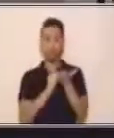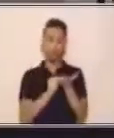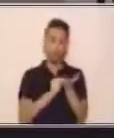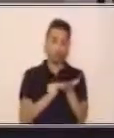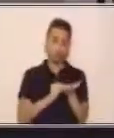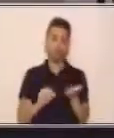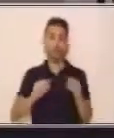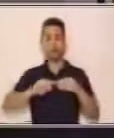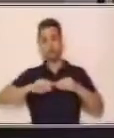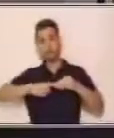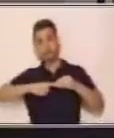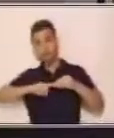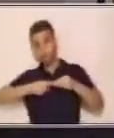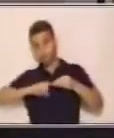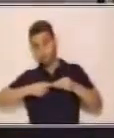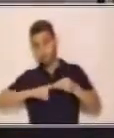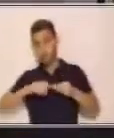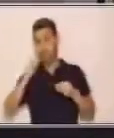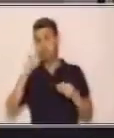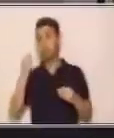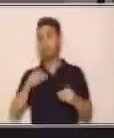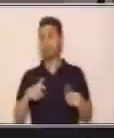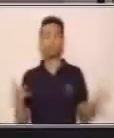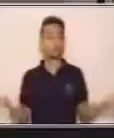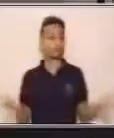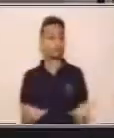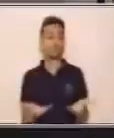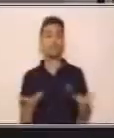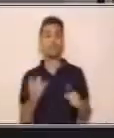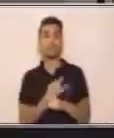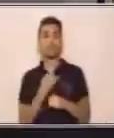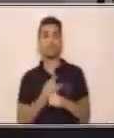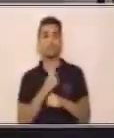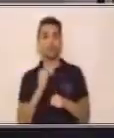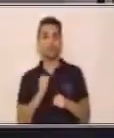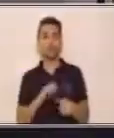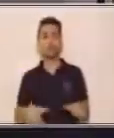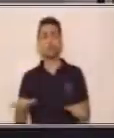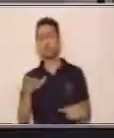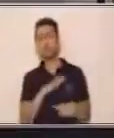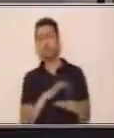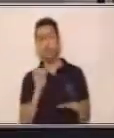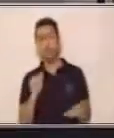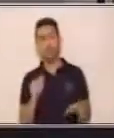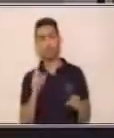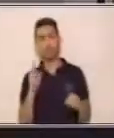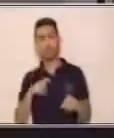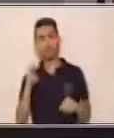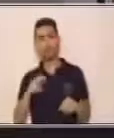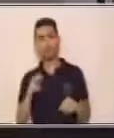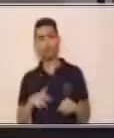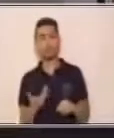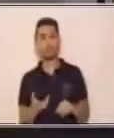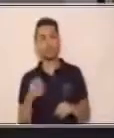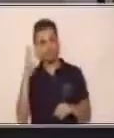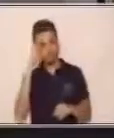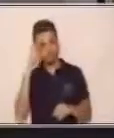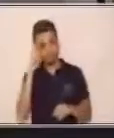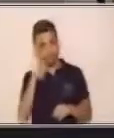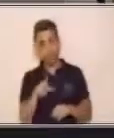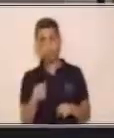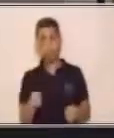un sacapuntas, porque esos nos van a servir para hacer todas las anotaciones necesarias. Y recuerda,